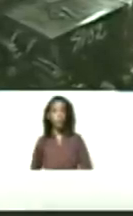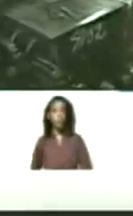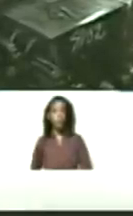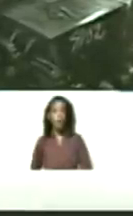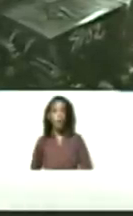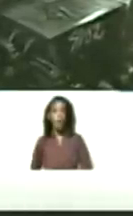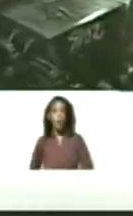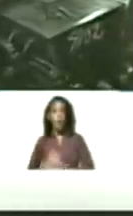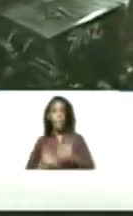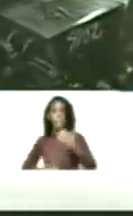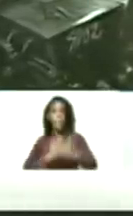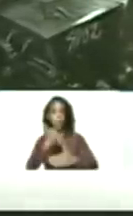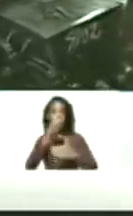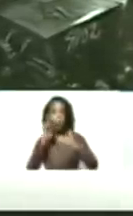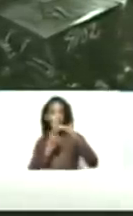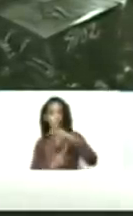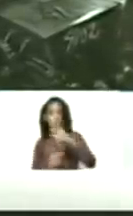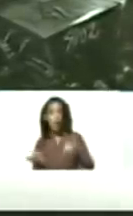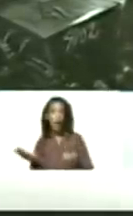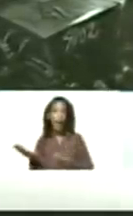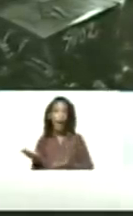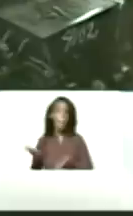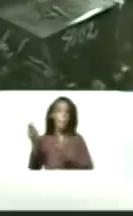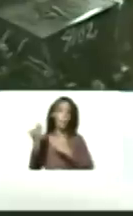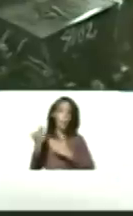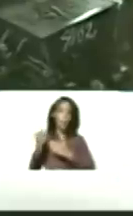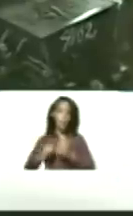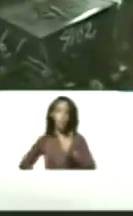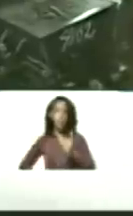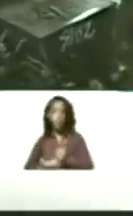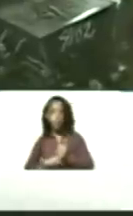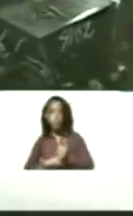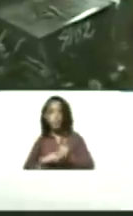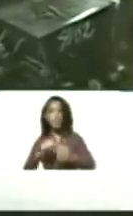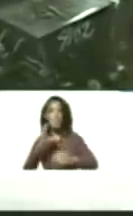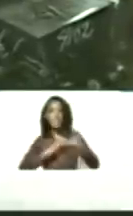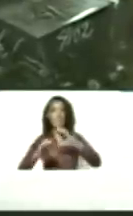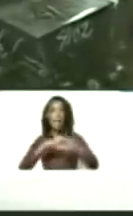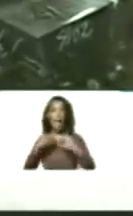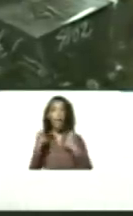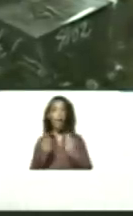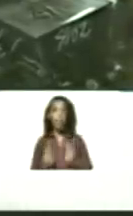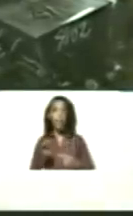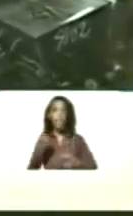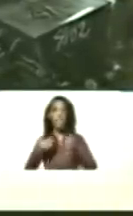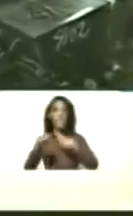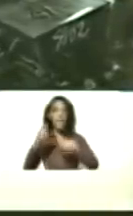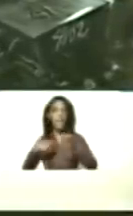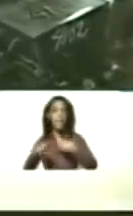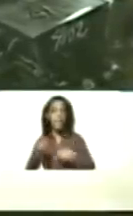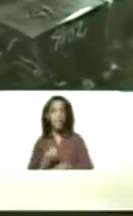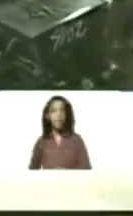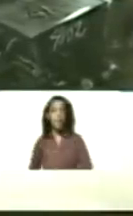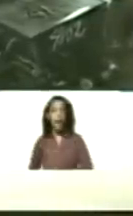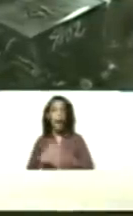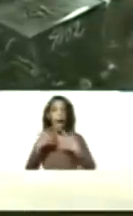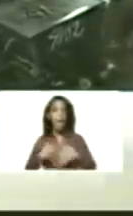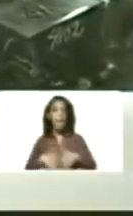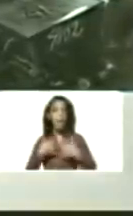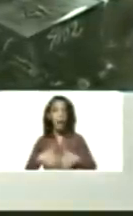proyectar los aportes de la ciencia a la economía, a las finanzas, a la